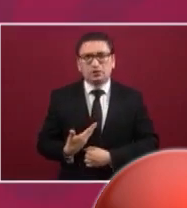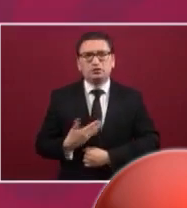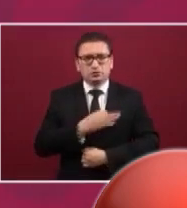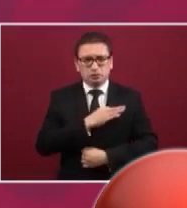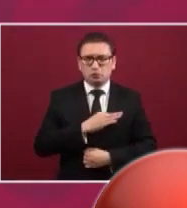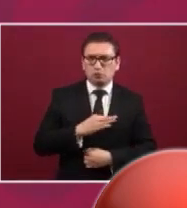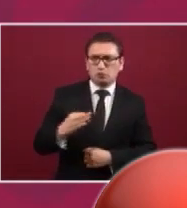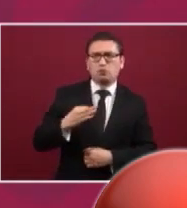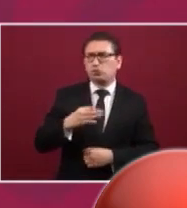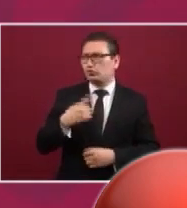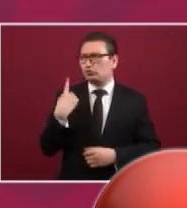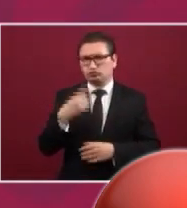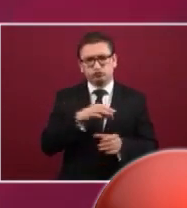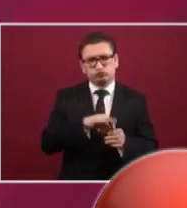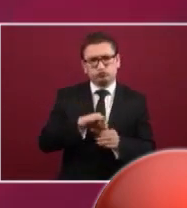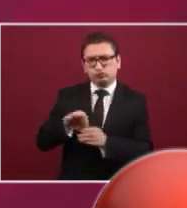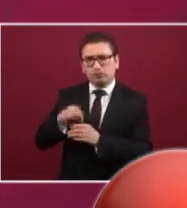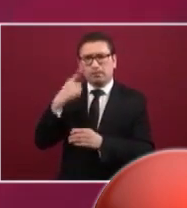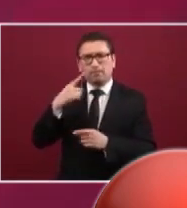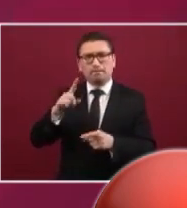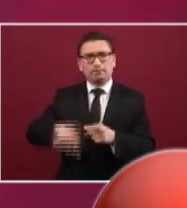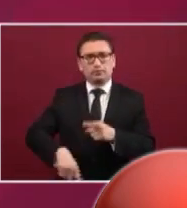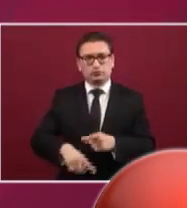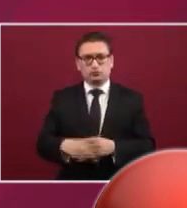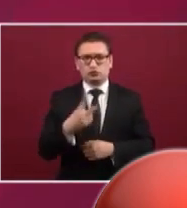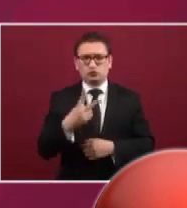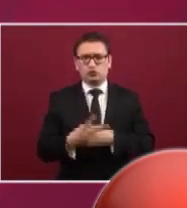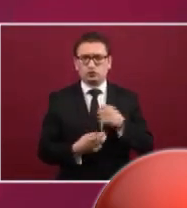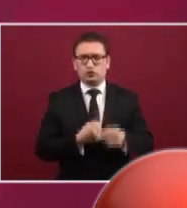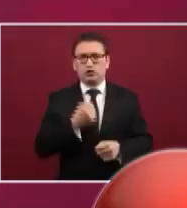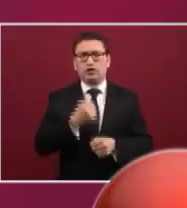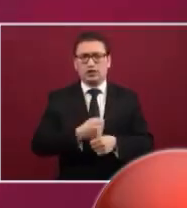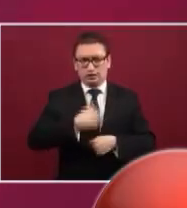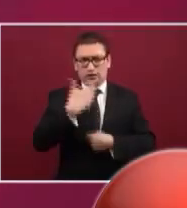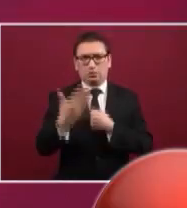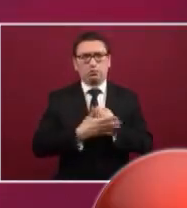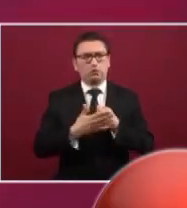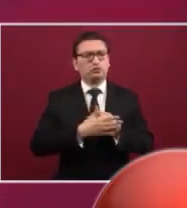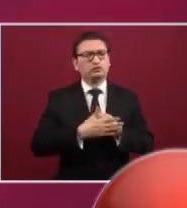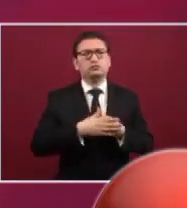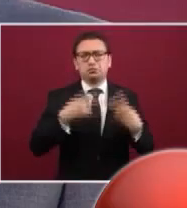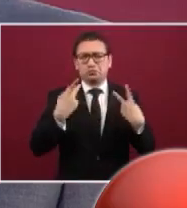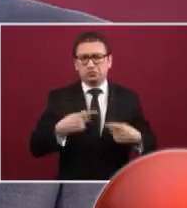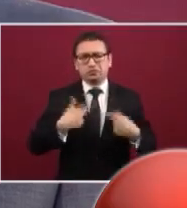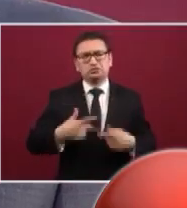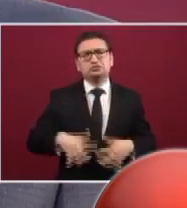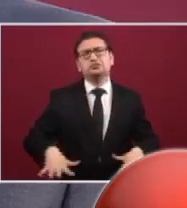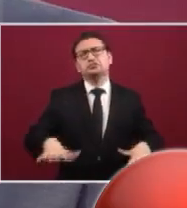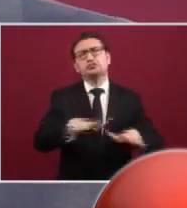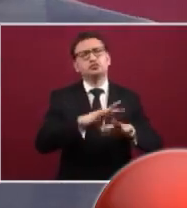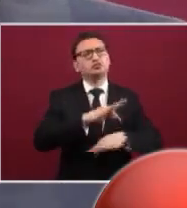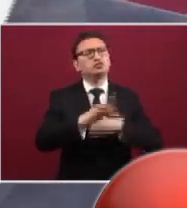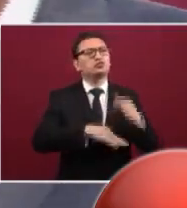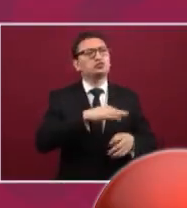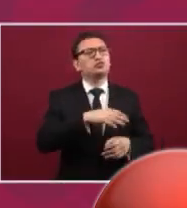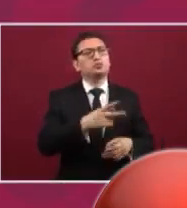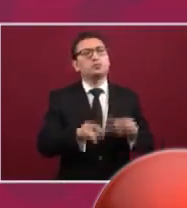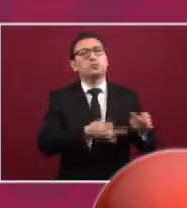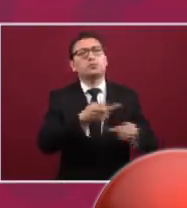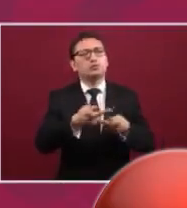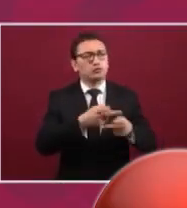mandato. En 2 años va a haber una consulta y se le va a preguntar al pueblo: ¿quieres que